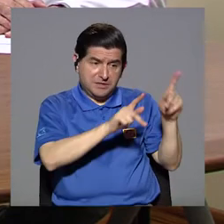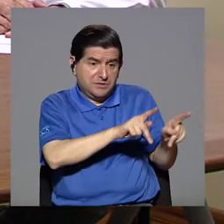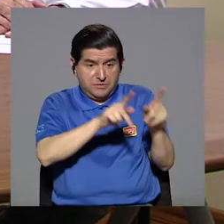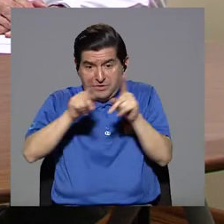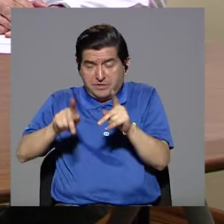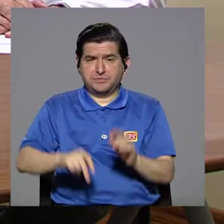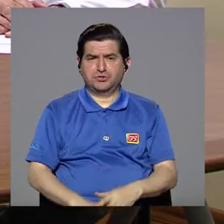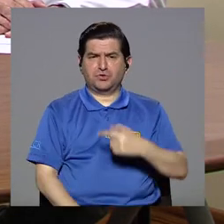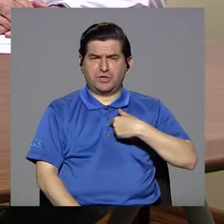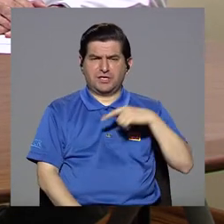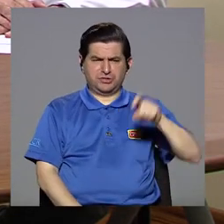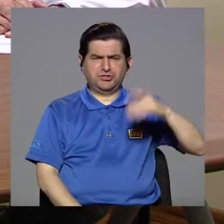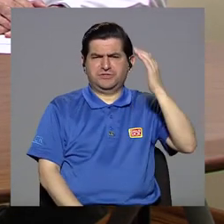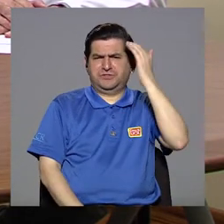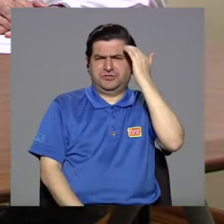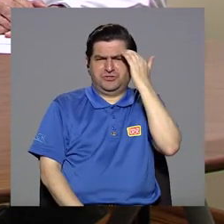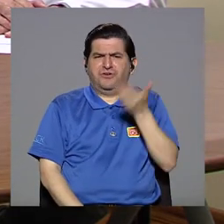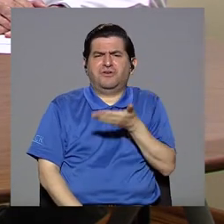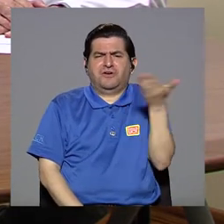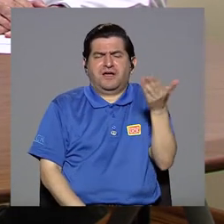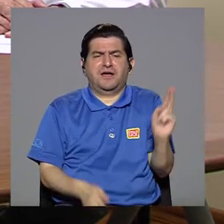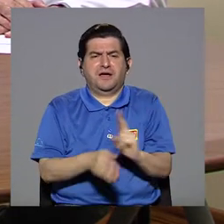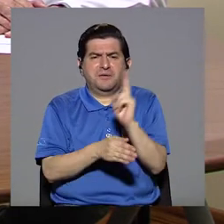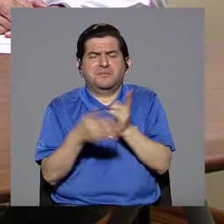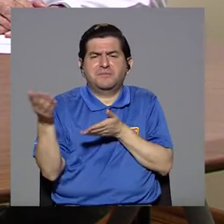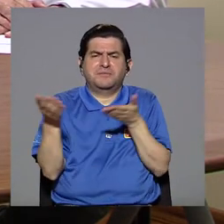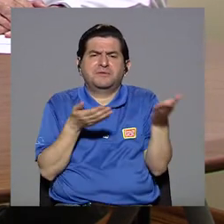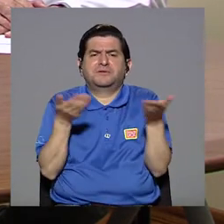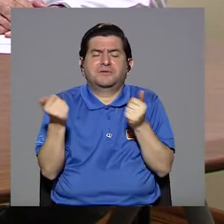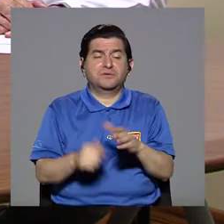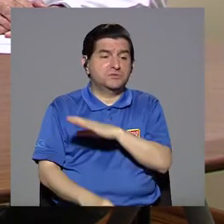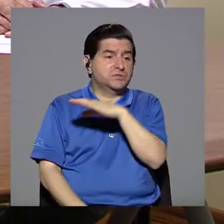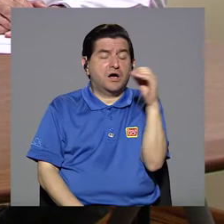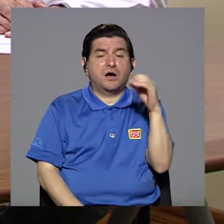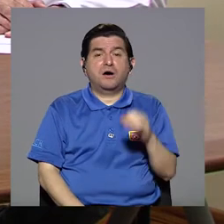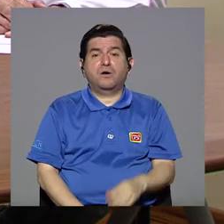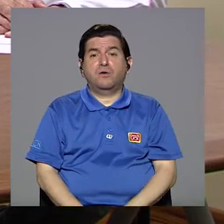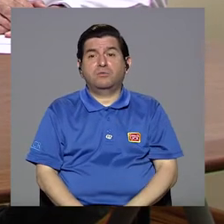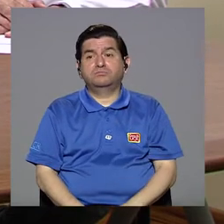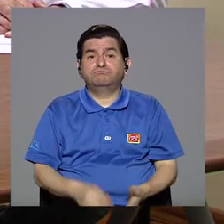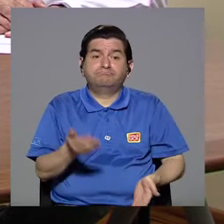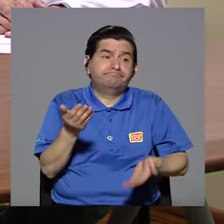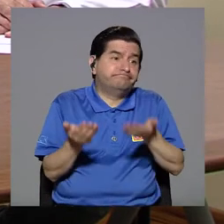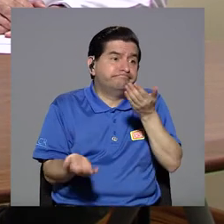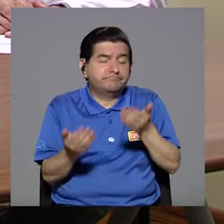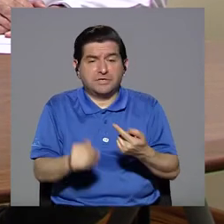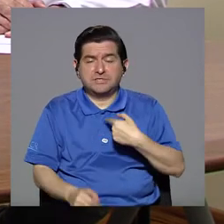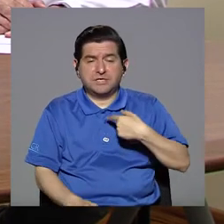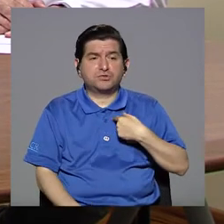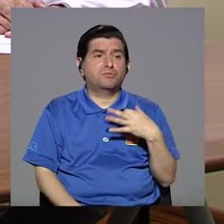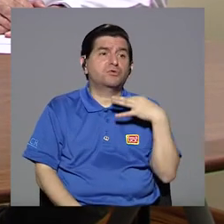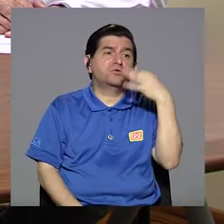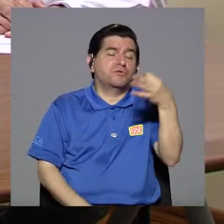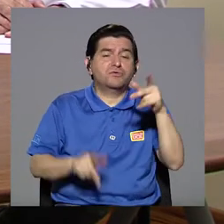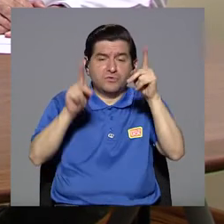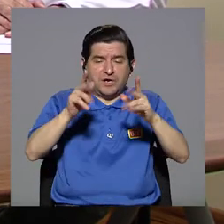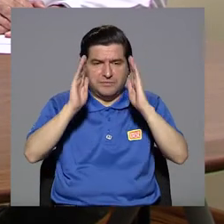para los pacientes es a qué debo saber yo para utilizar este servicio o como posible